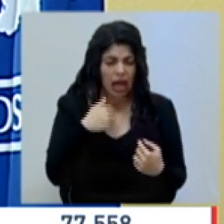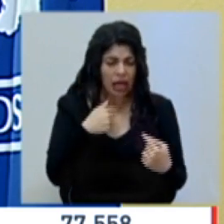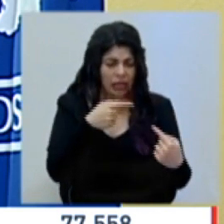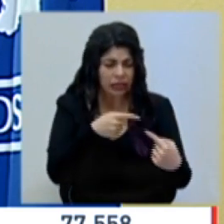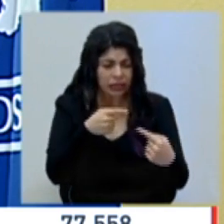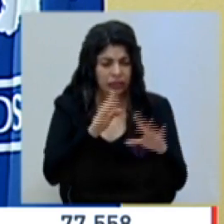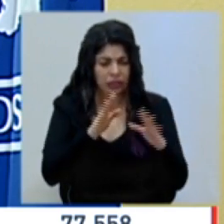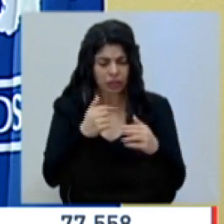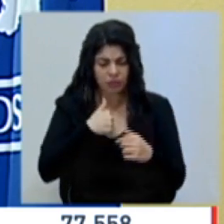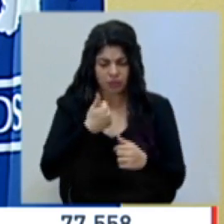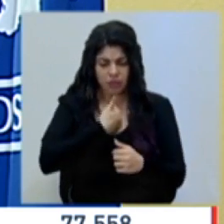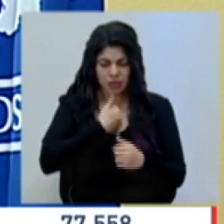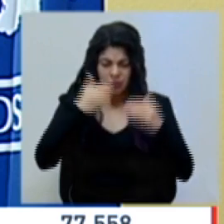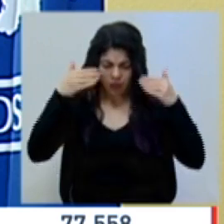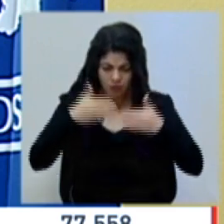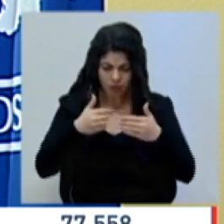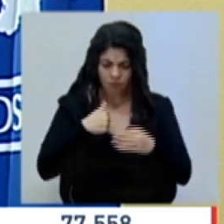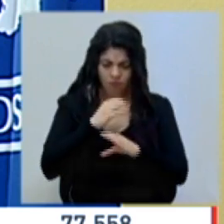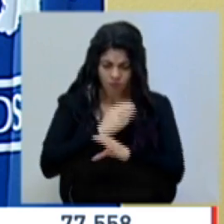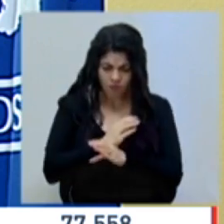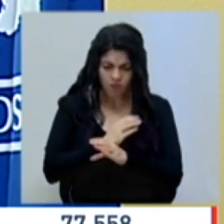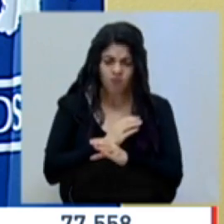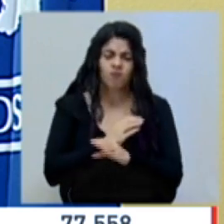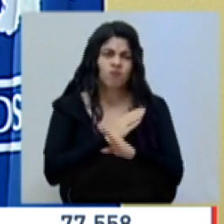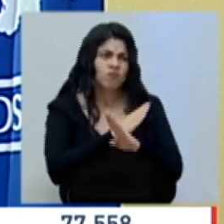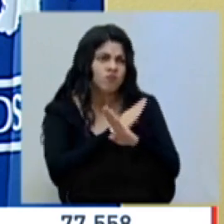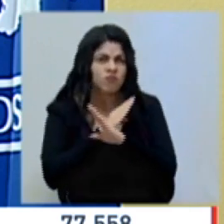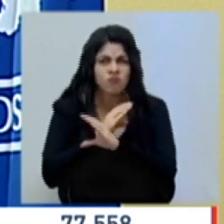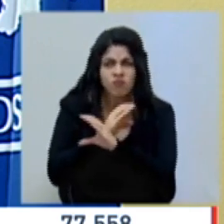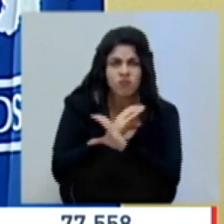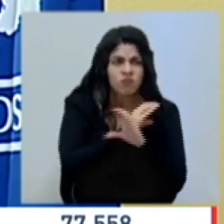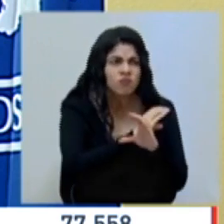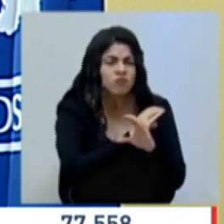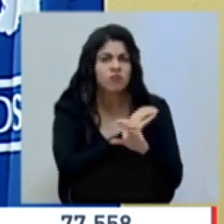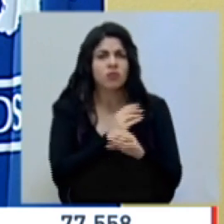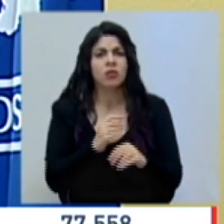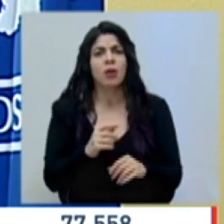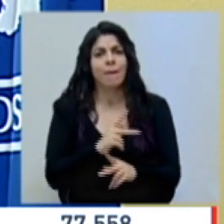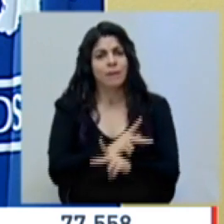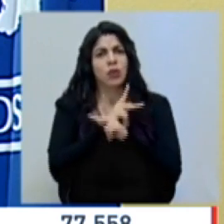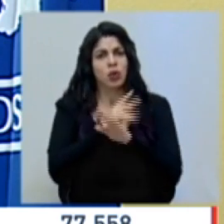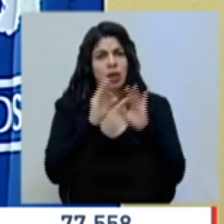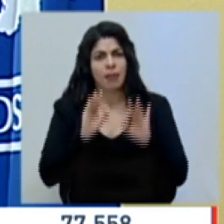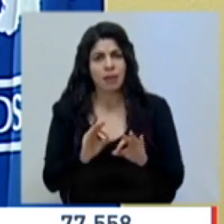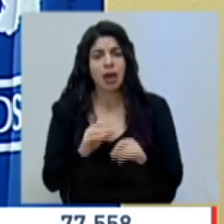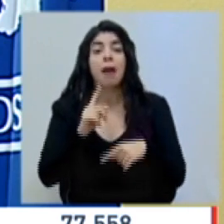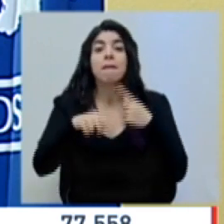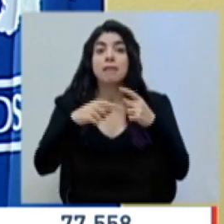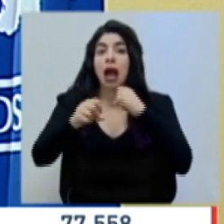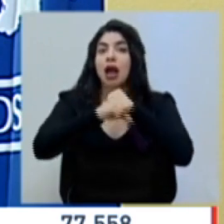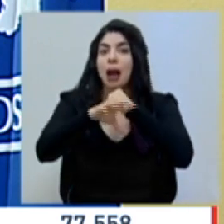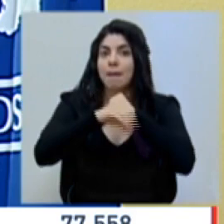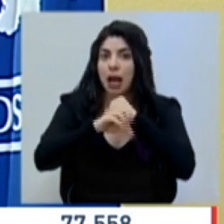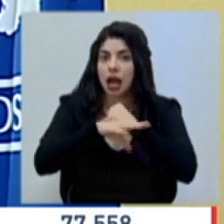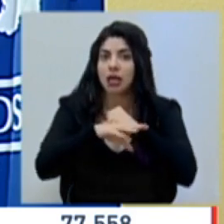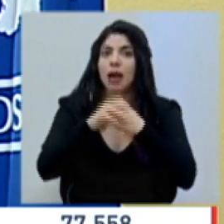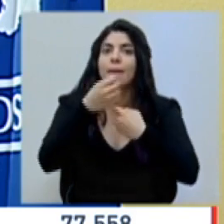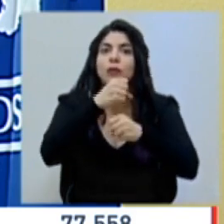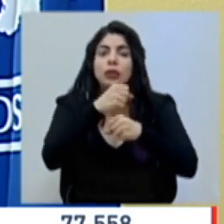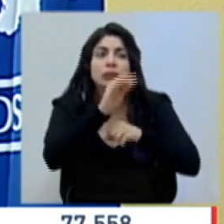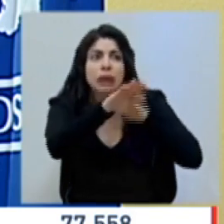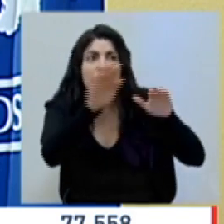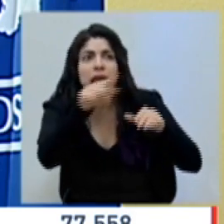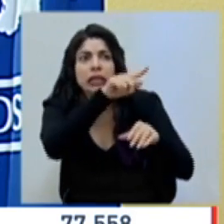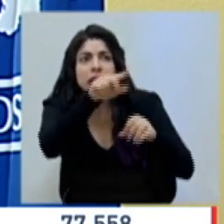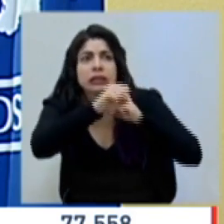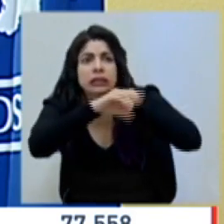bajemos la guardia. Vamos a trabajar muy fuertemente en campañas de comunicación, también con las diferentes instancias municipales, para poder